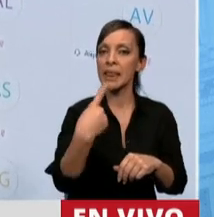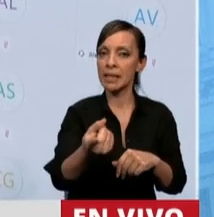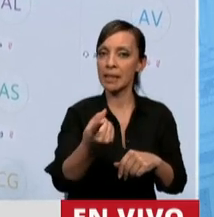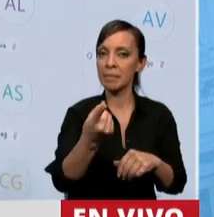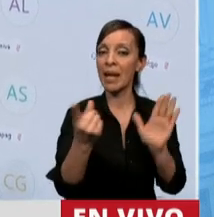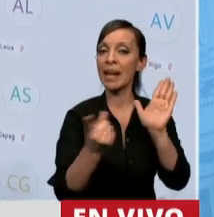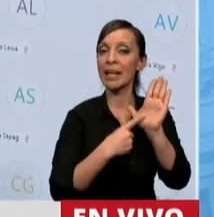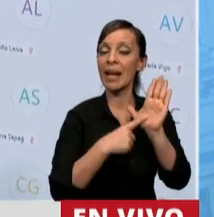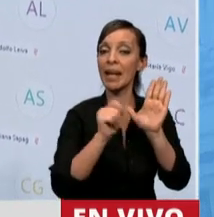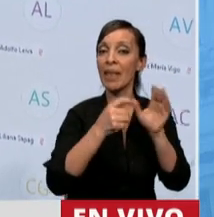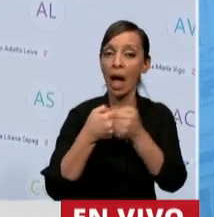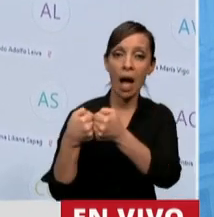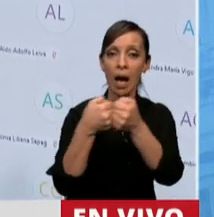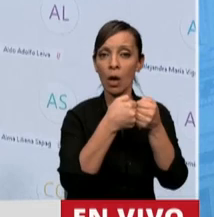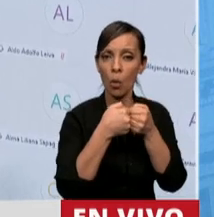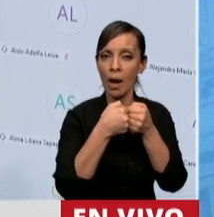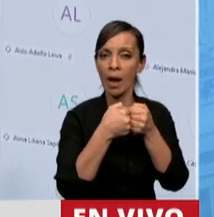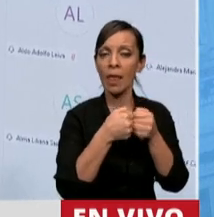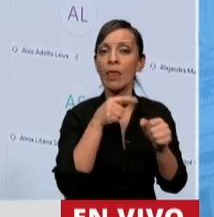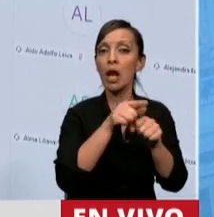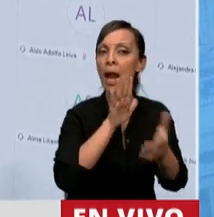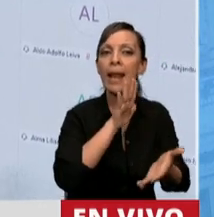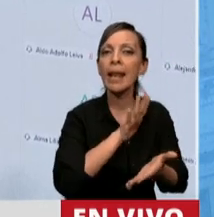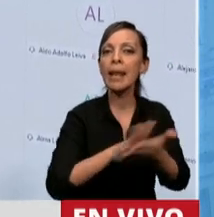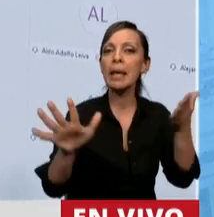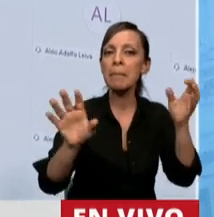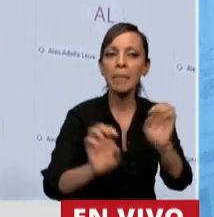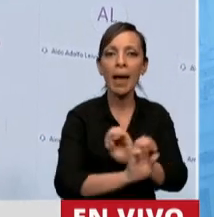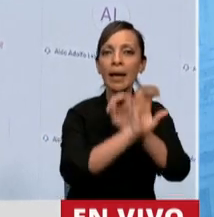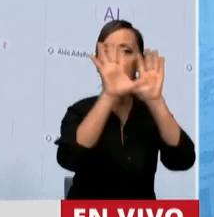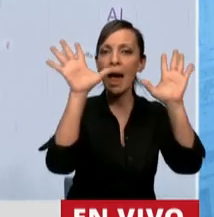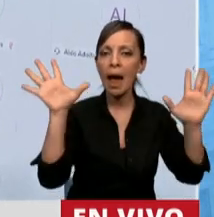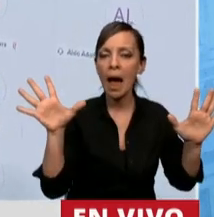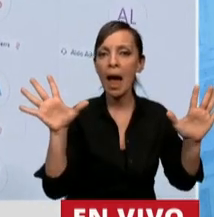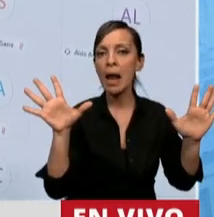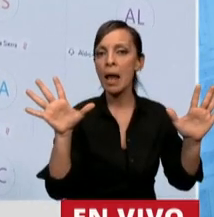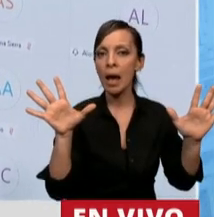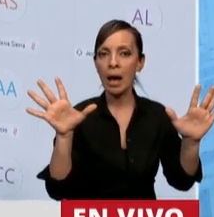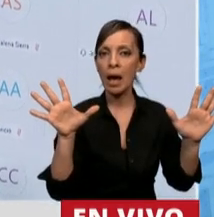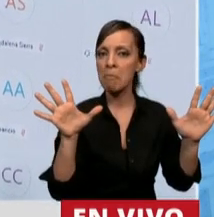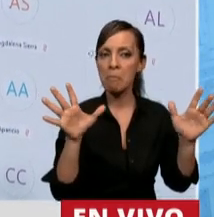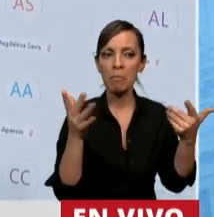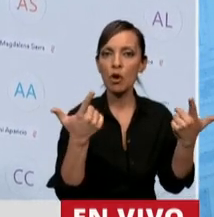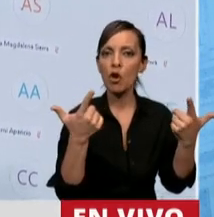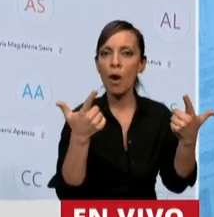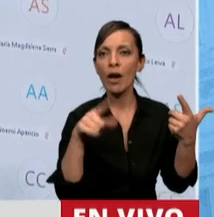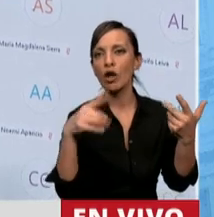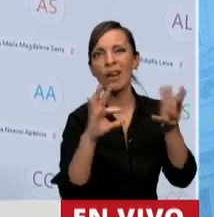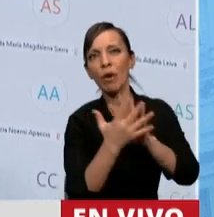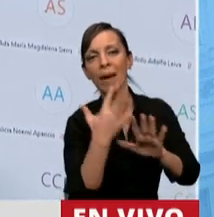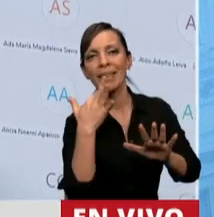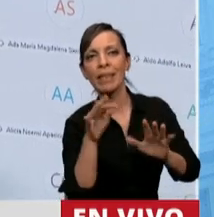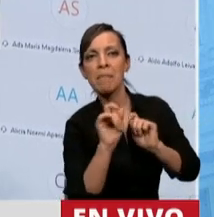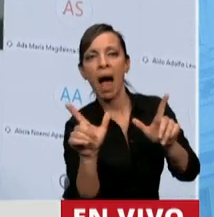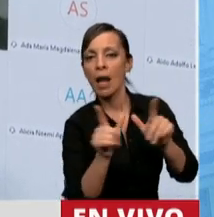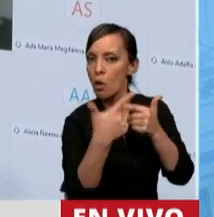del consenso era una regla prístina, transparente, clara, no acepta otras interpretaciones. Y